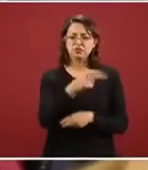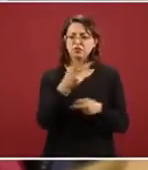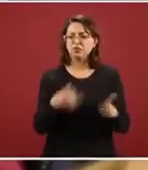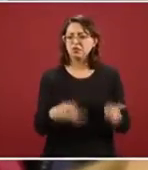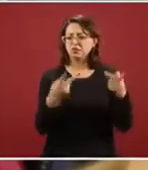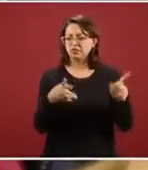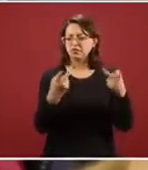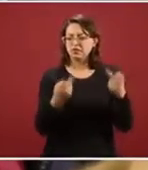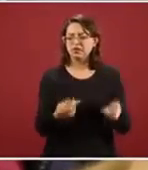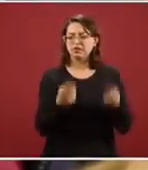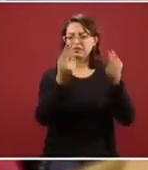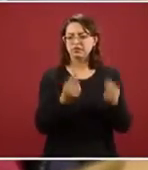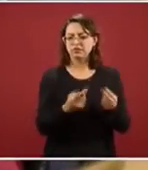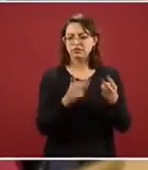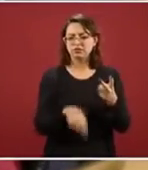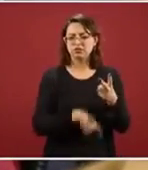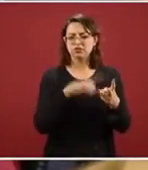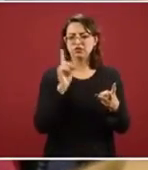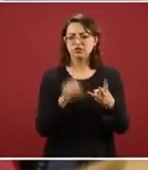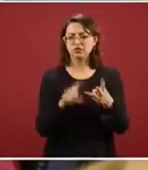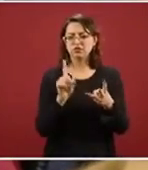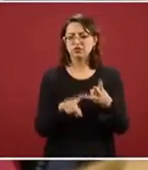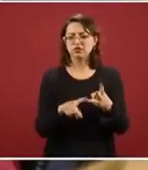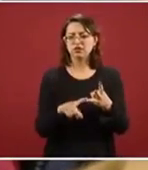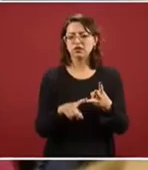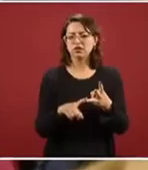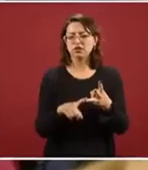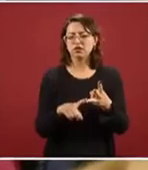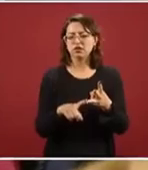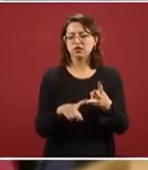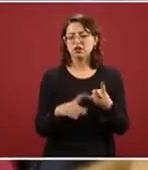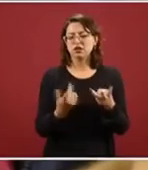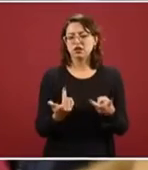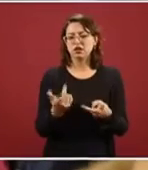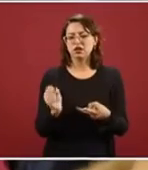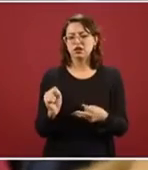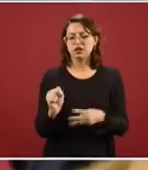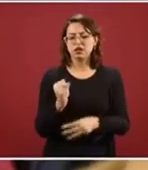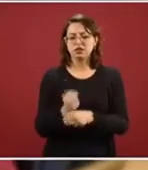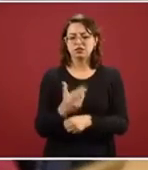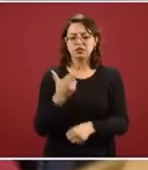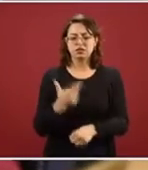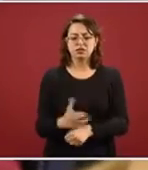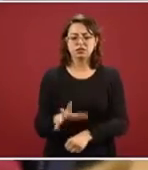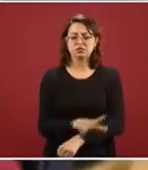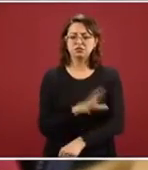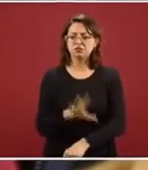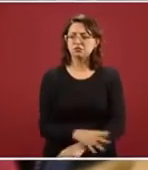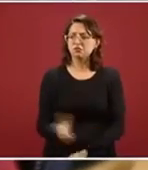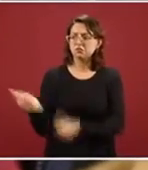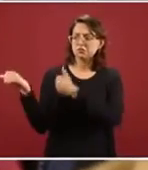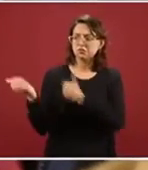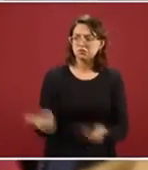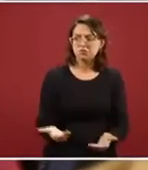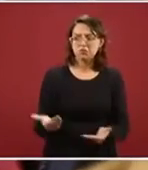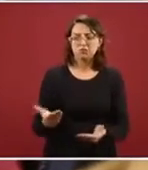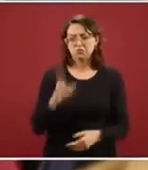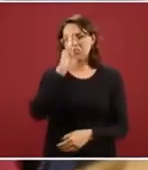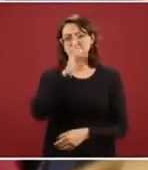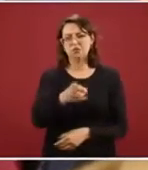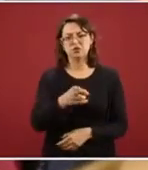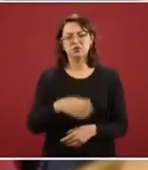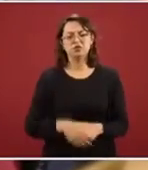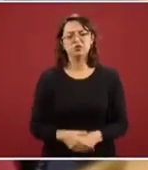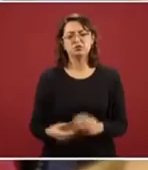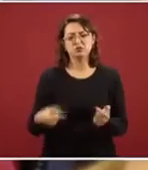comercializando combustibles. Y por otro lado, la Secretaría de Energía mantiene cancelados los permisos de importación. Yo le quiero preguntar si de alguna